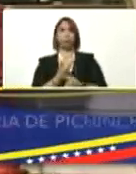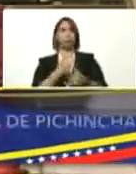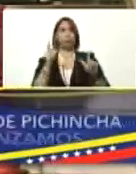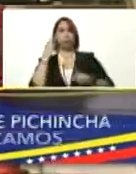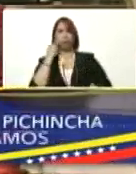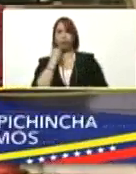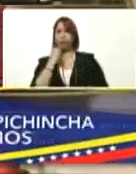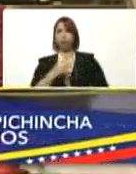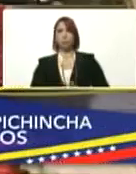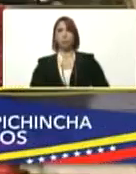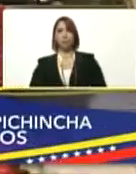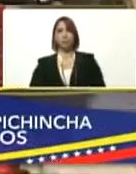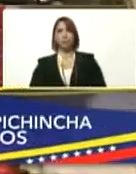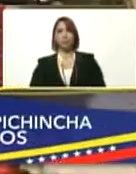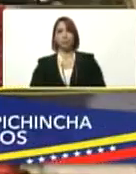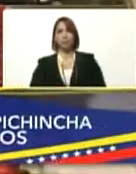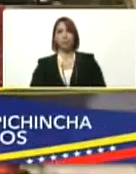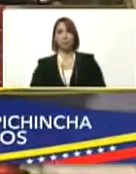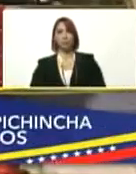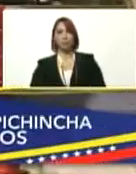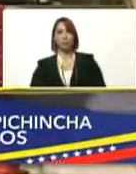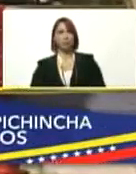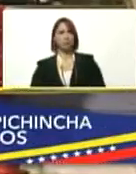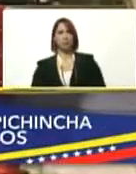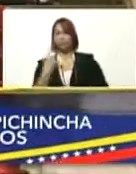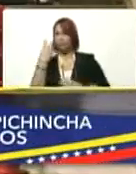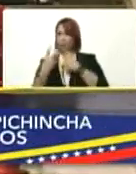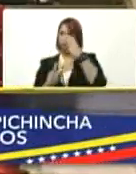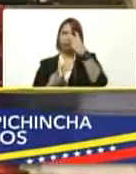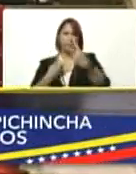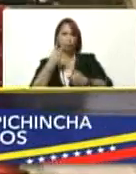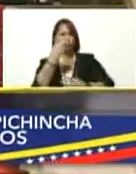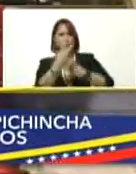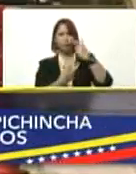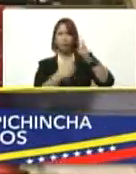las edades, por los tiempos, por los mares, por las épocas.